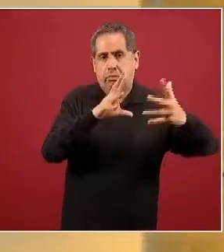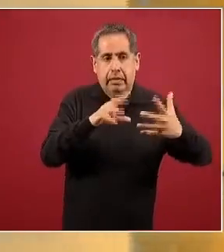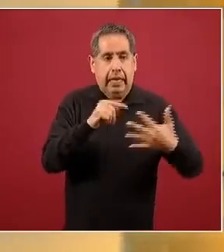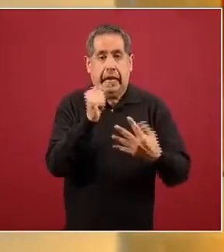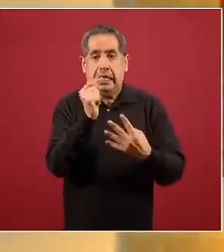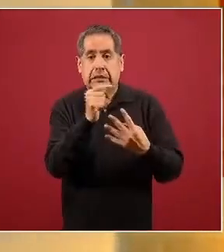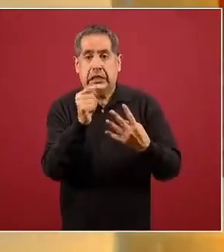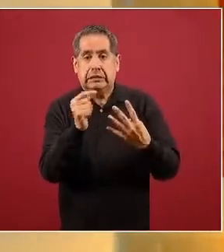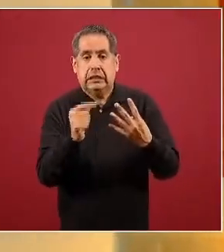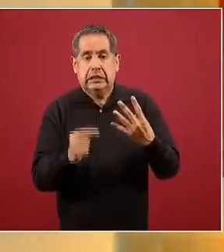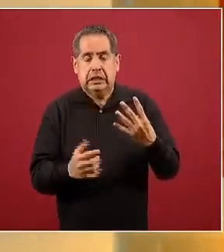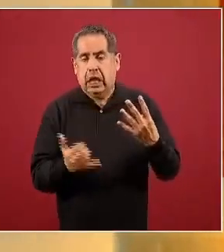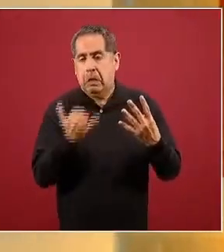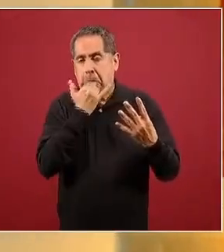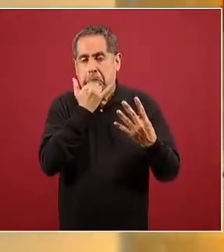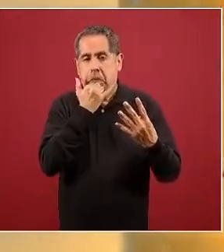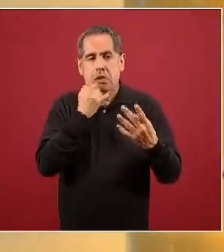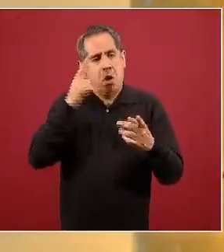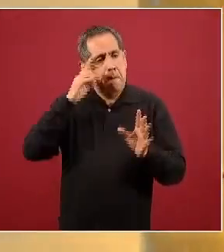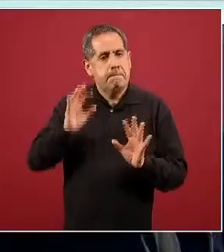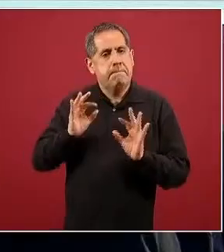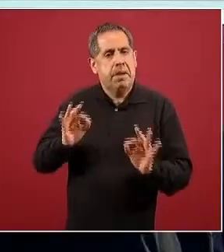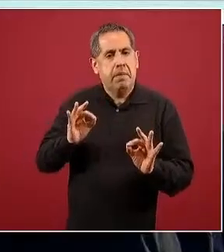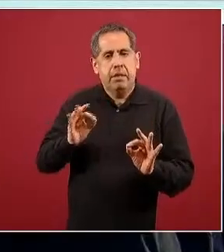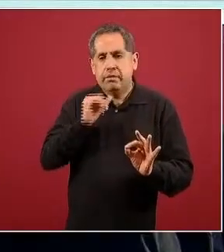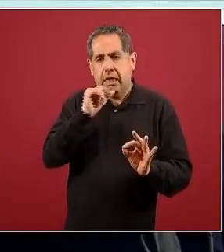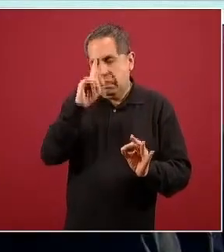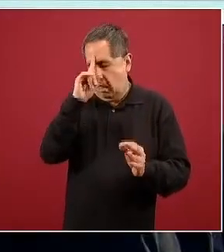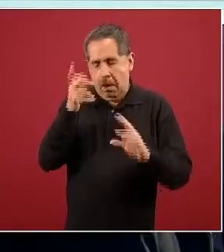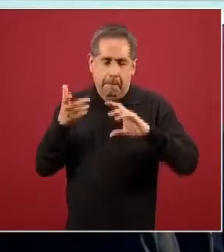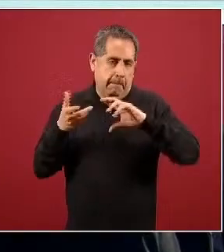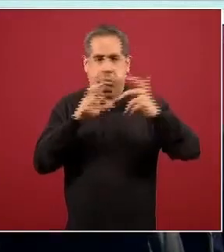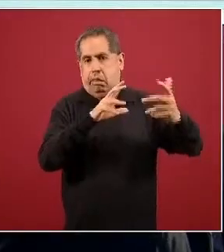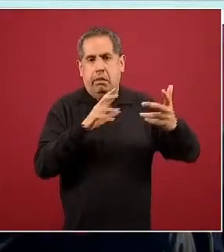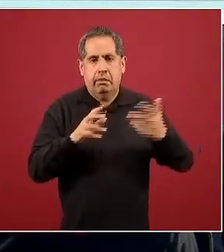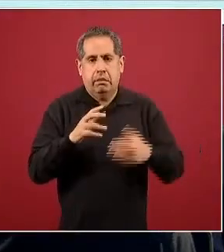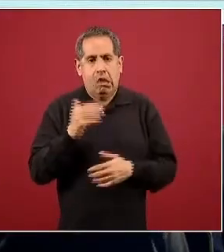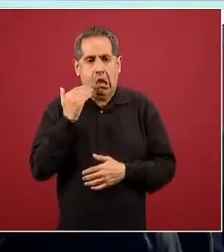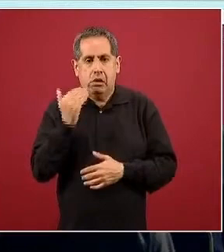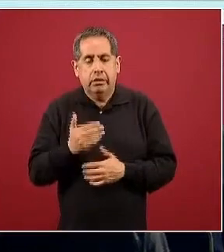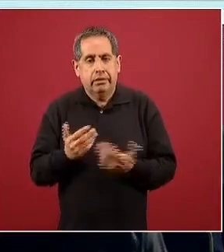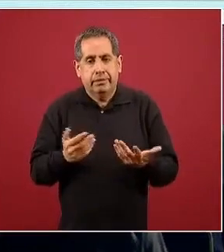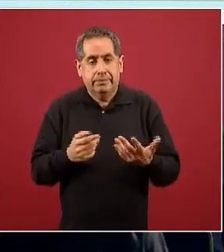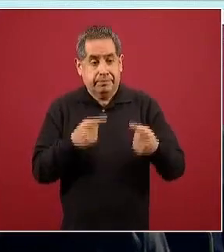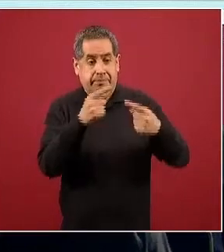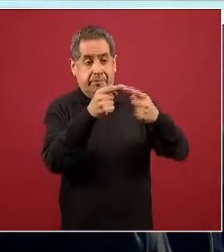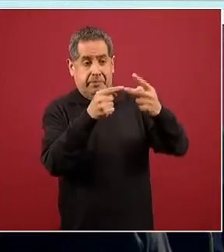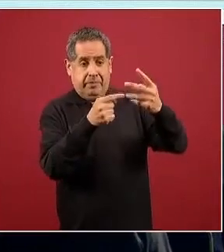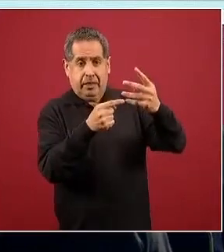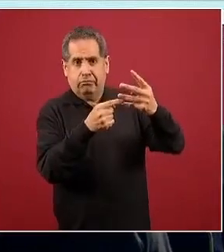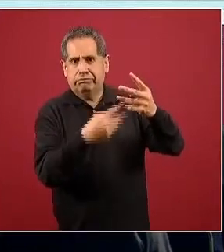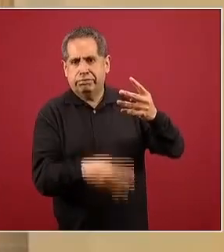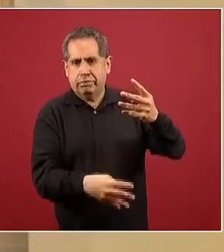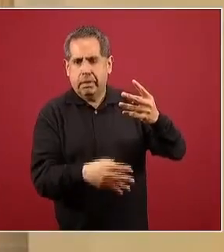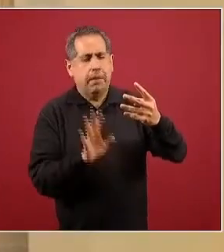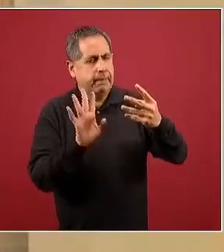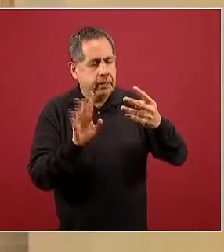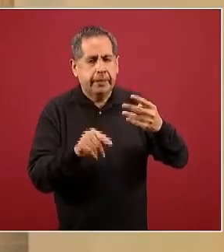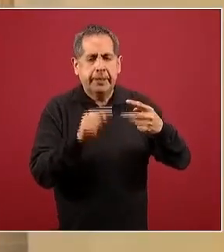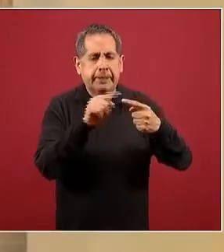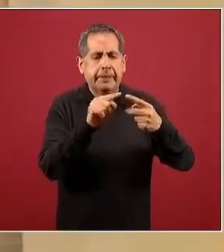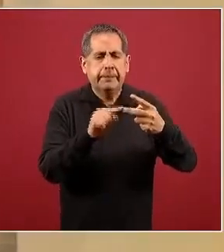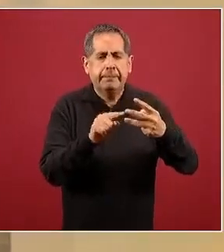factores pudieran afectar este equilibrio. Sin embargo, para no hacer esta lista tan grande, lo